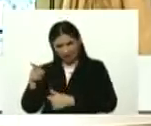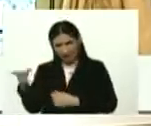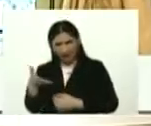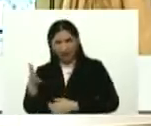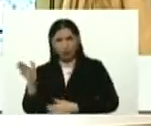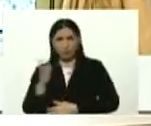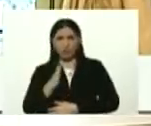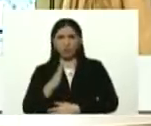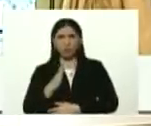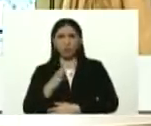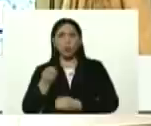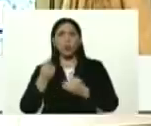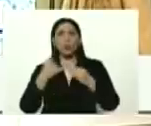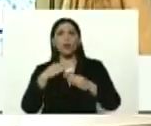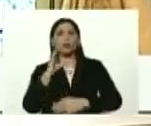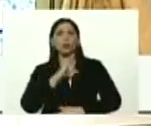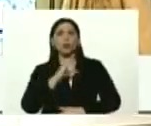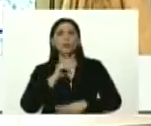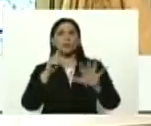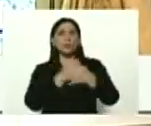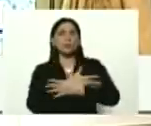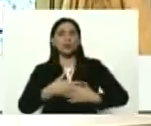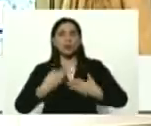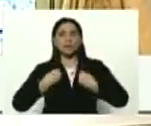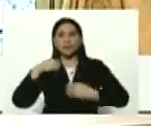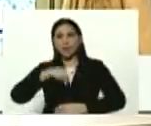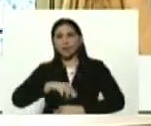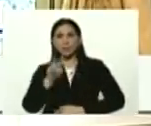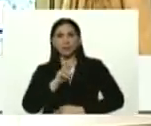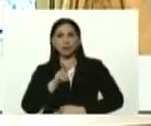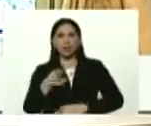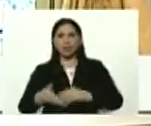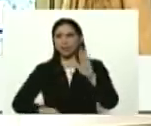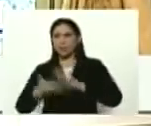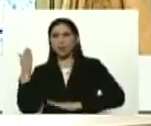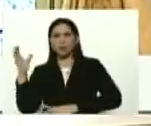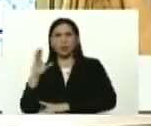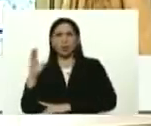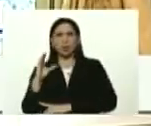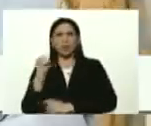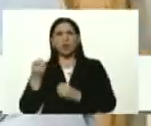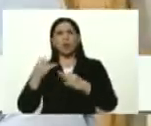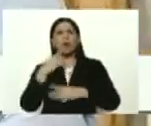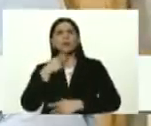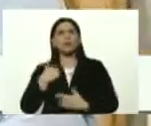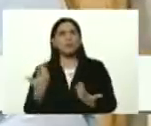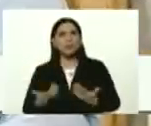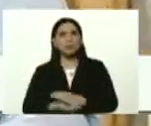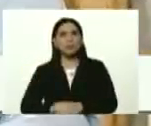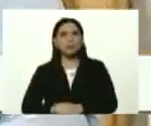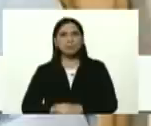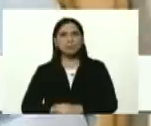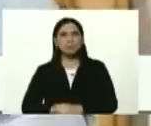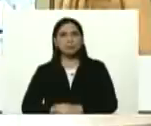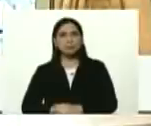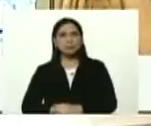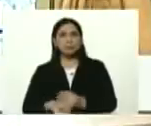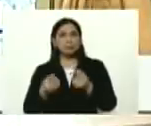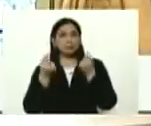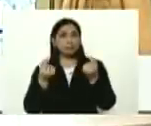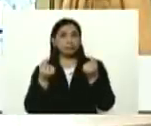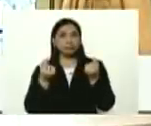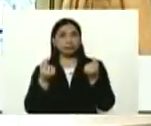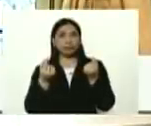¿Cuántos colombianos de los 6 millones que viven en Venezuela se han devuelto a Colombia? ¿Cuántos? Dime, Aristóbulo. Ni